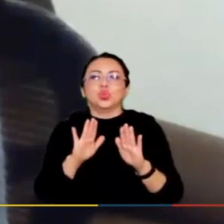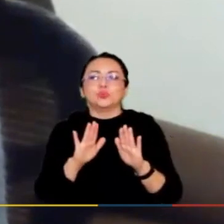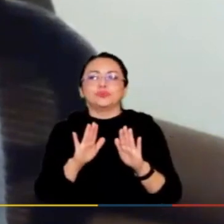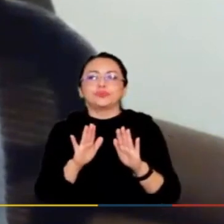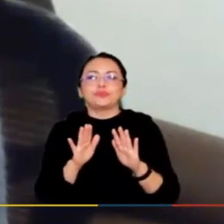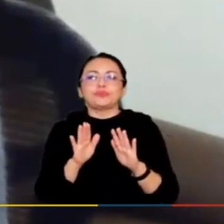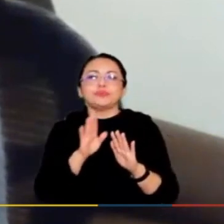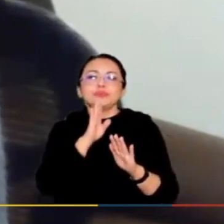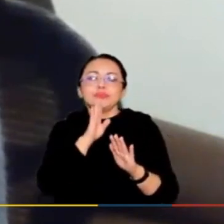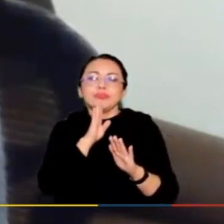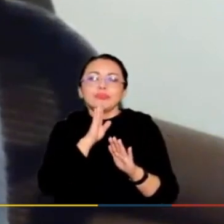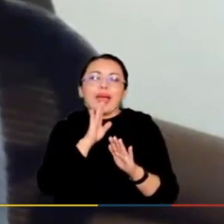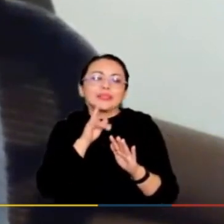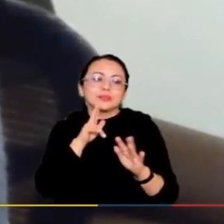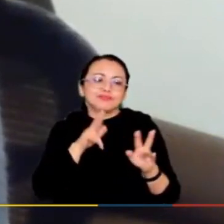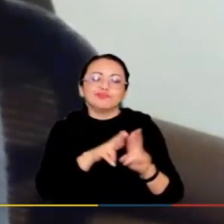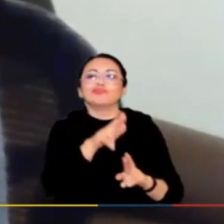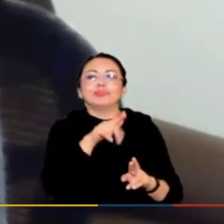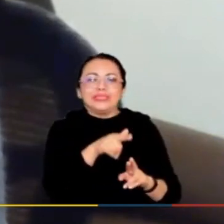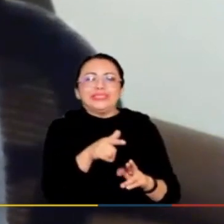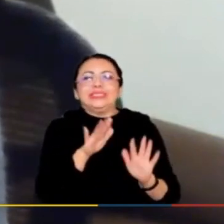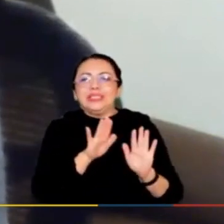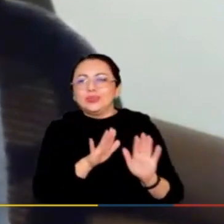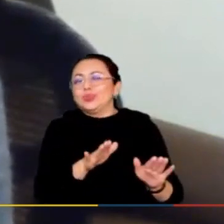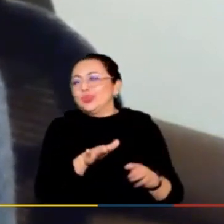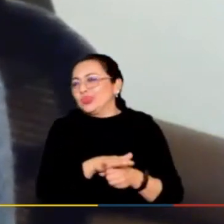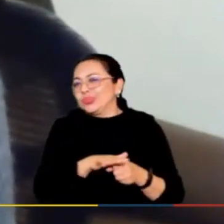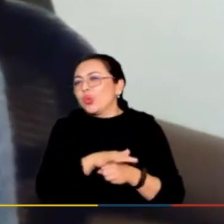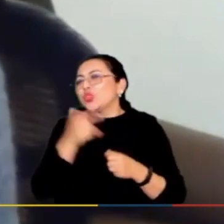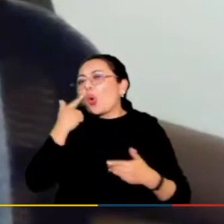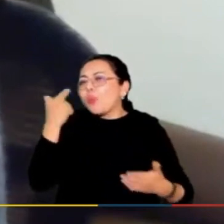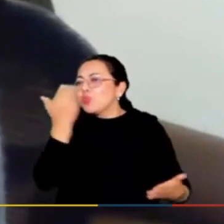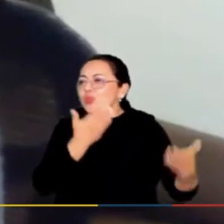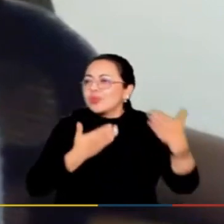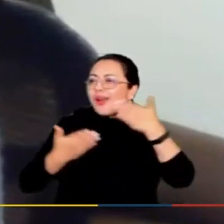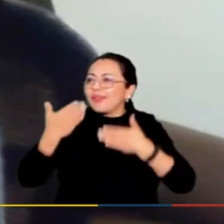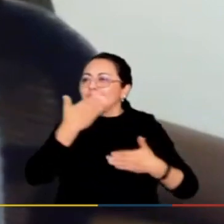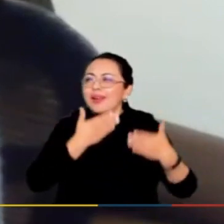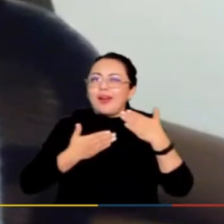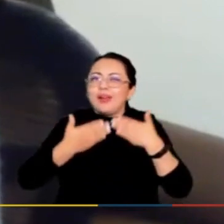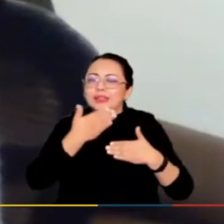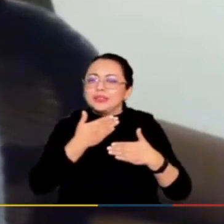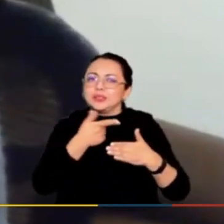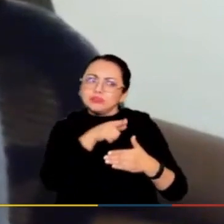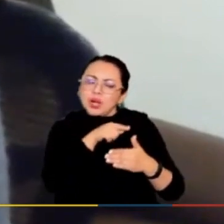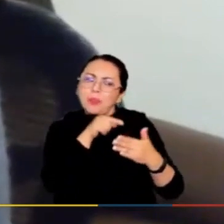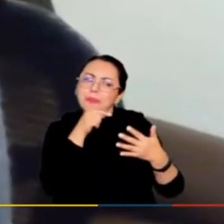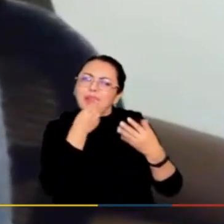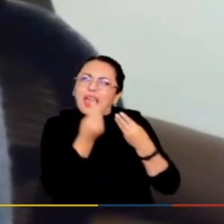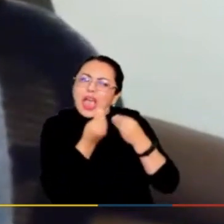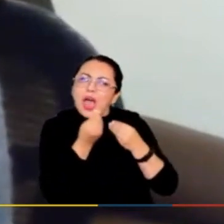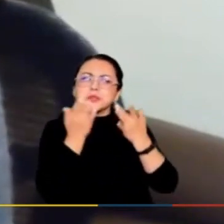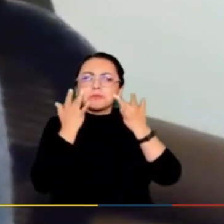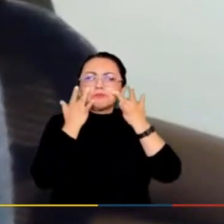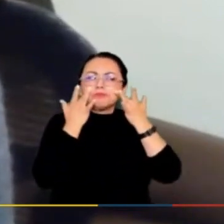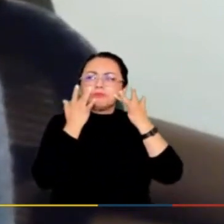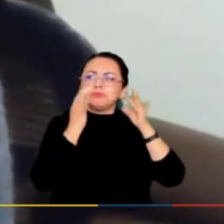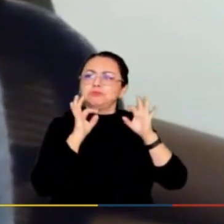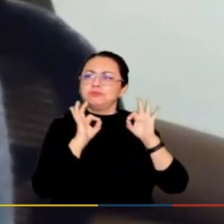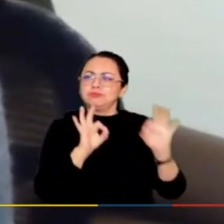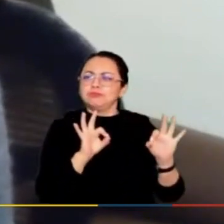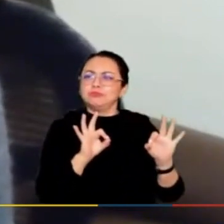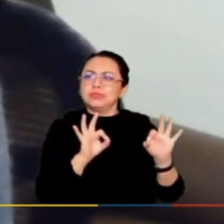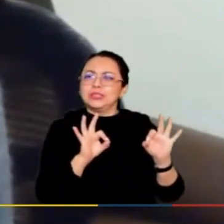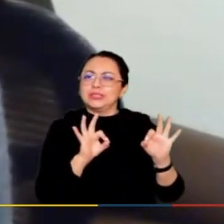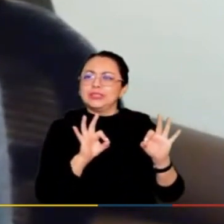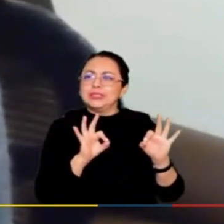la segunda instancia, y pues el análisis de la casación es impecable, es decir, claramente